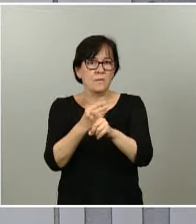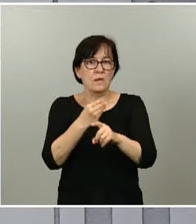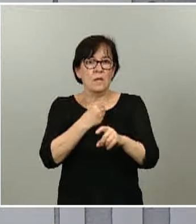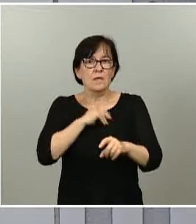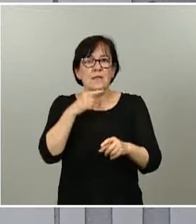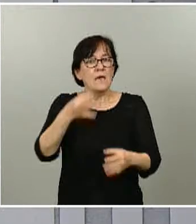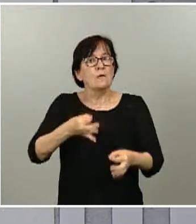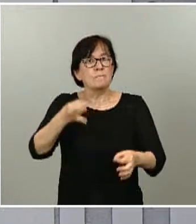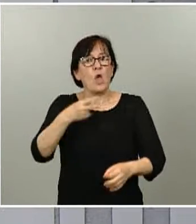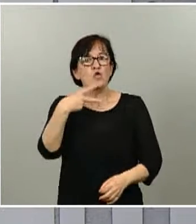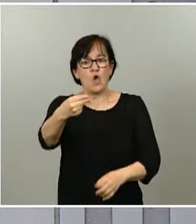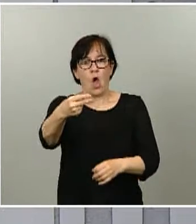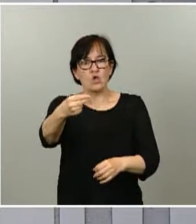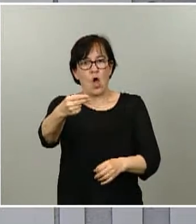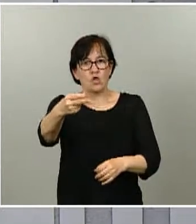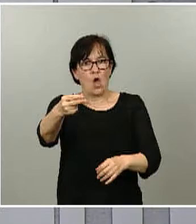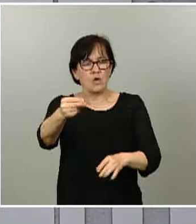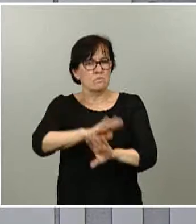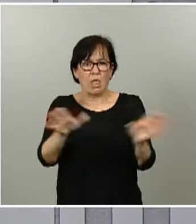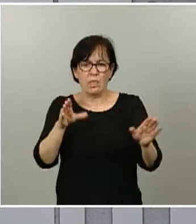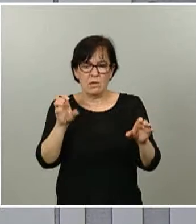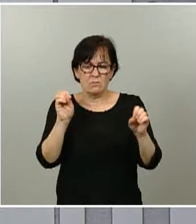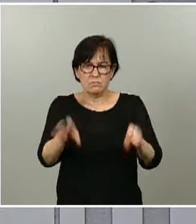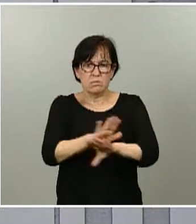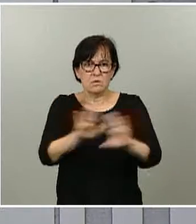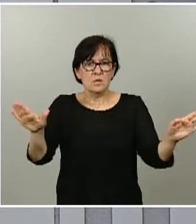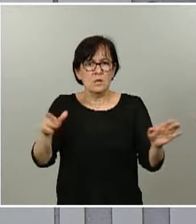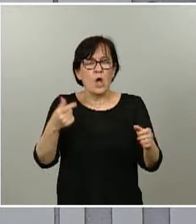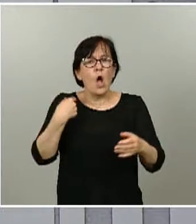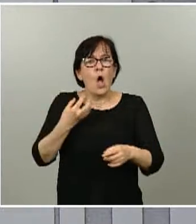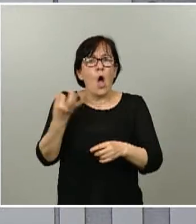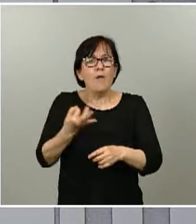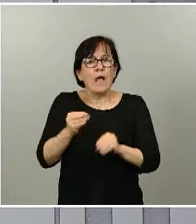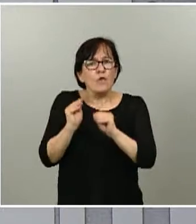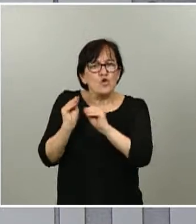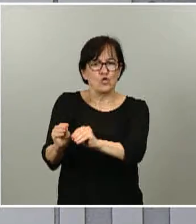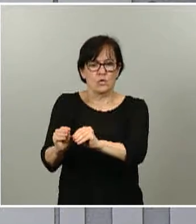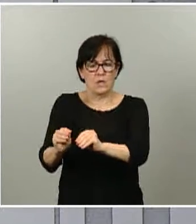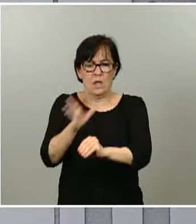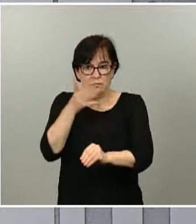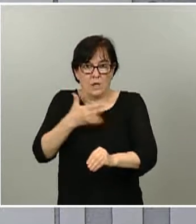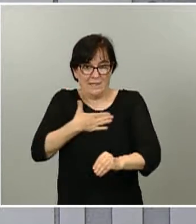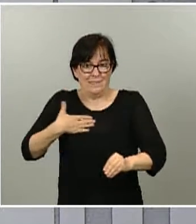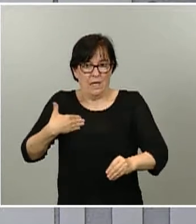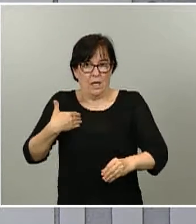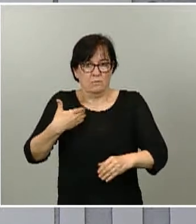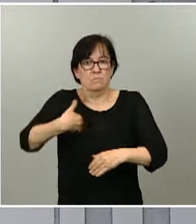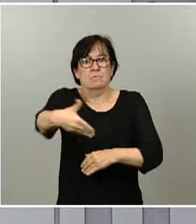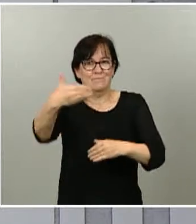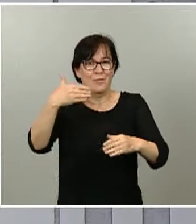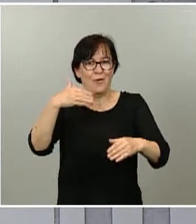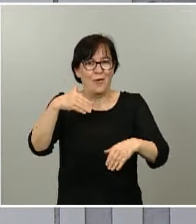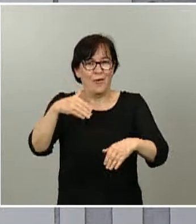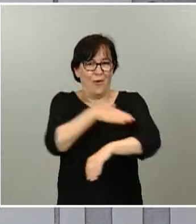ha dimitido claramente de sus obligaciones como partido con vocación de gobierno y que en este momento solo le